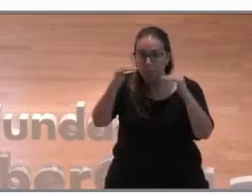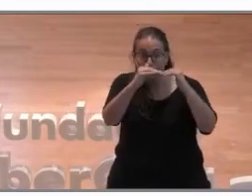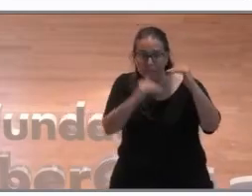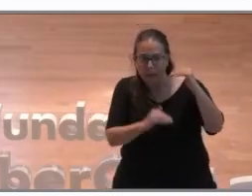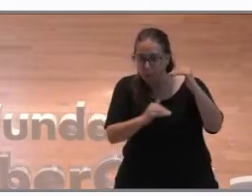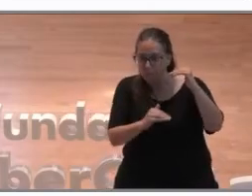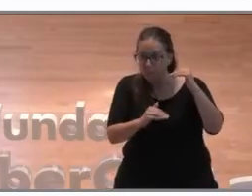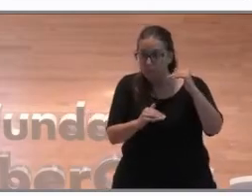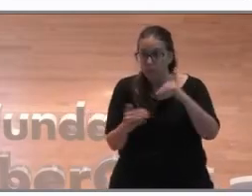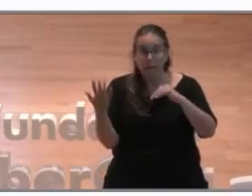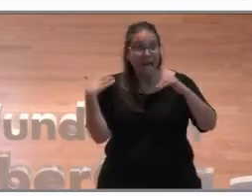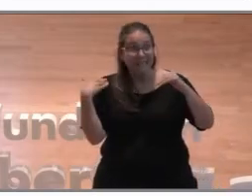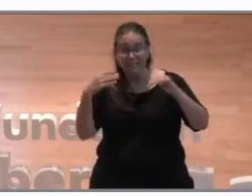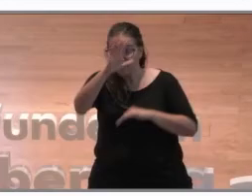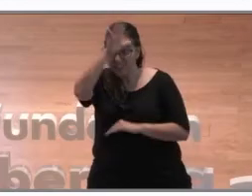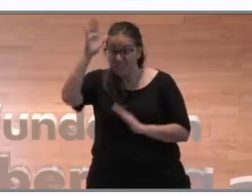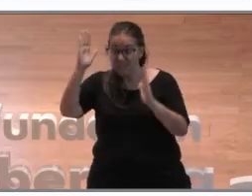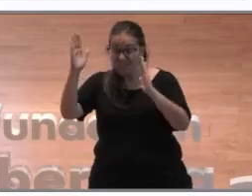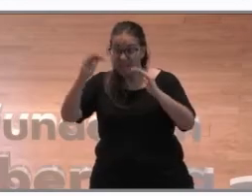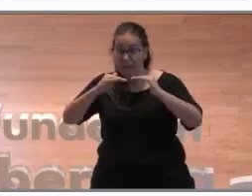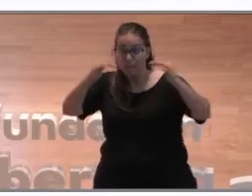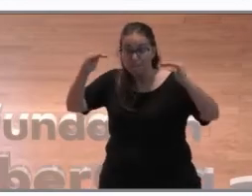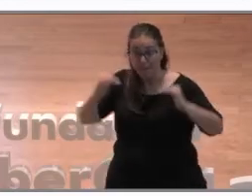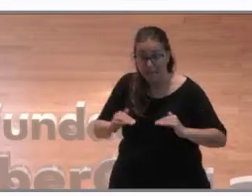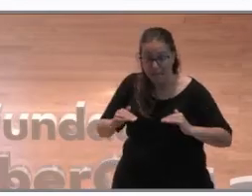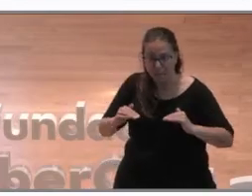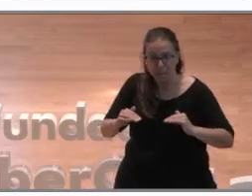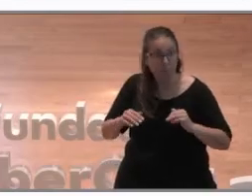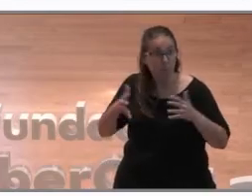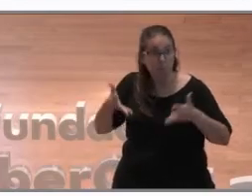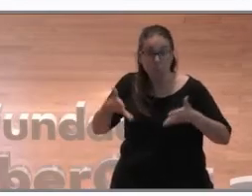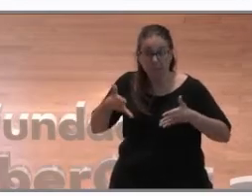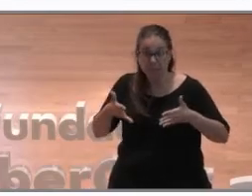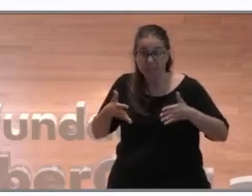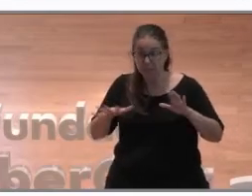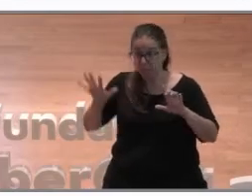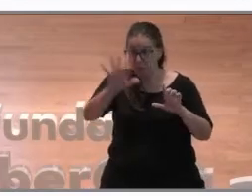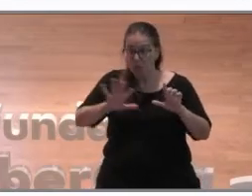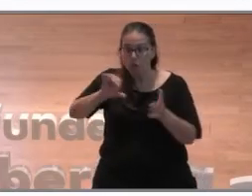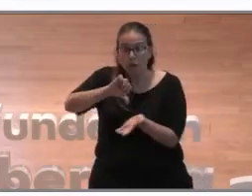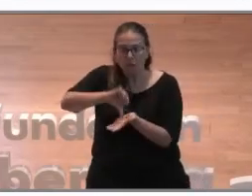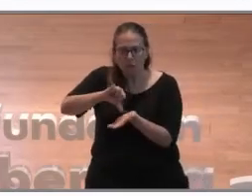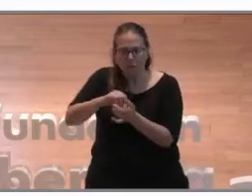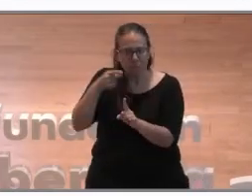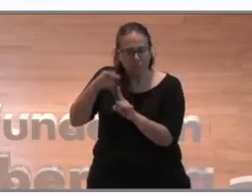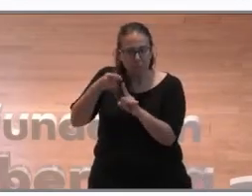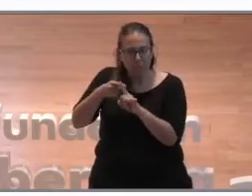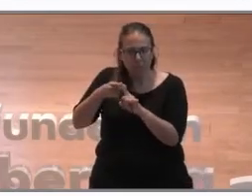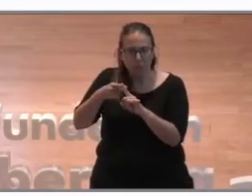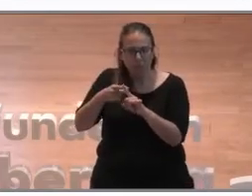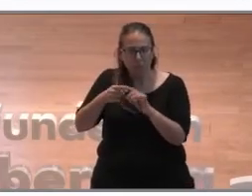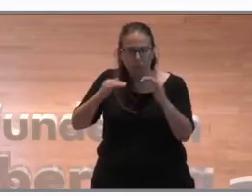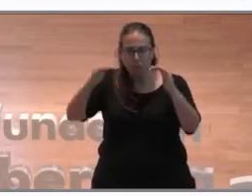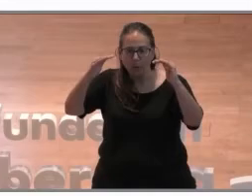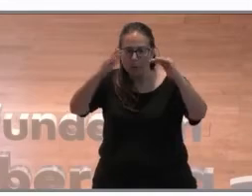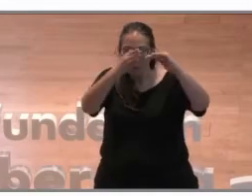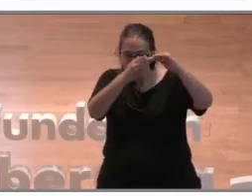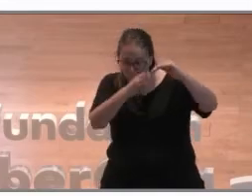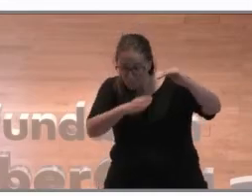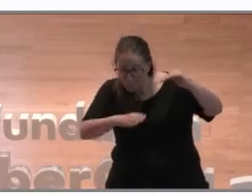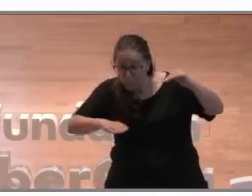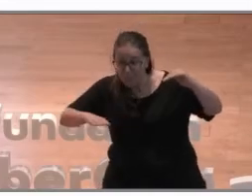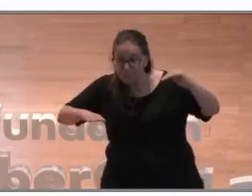antes bajaba en verano, la asistencia a urgencias en verano era en las zonas urbanas, sobre todo, había como un pequeño valle, porque la